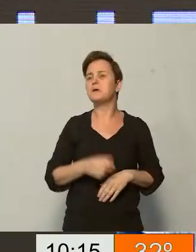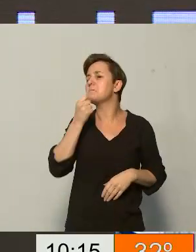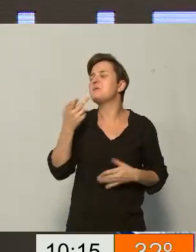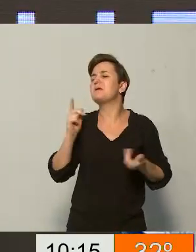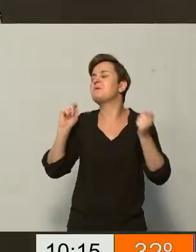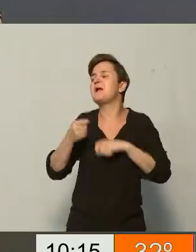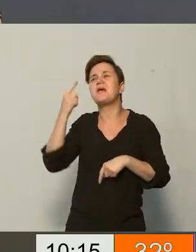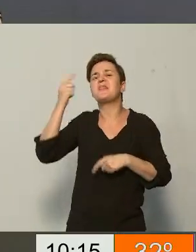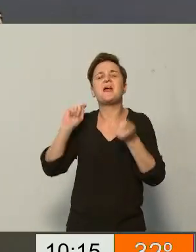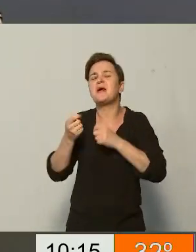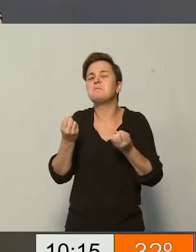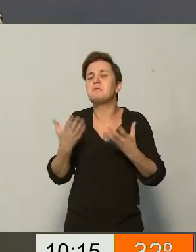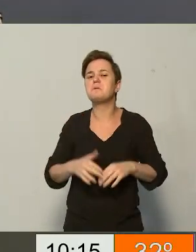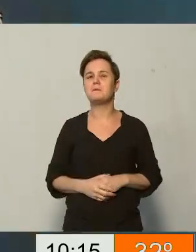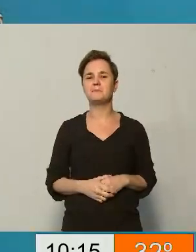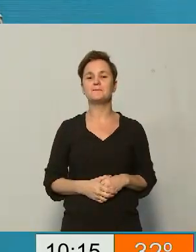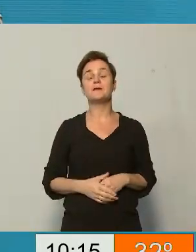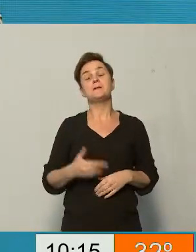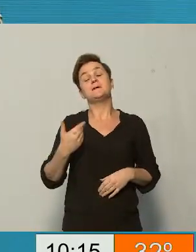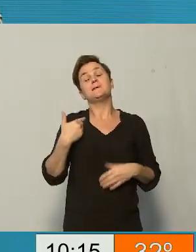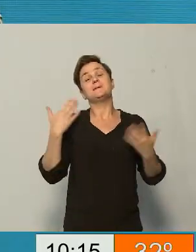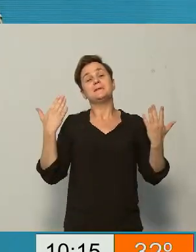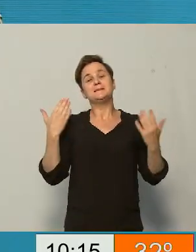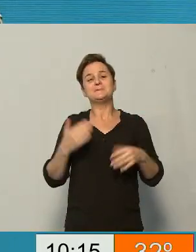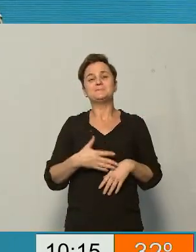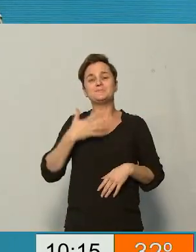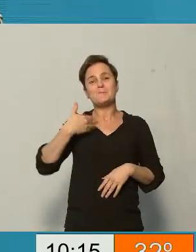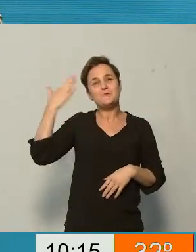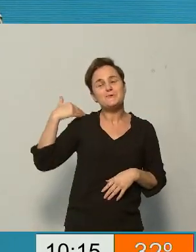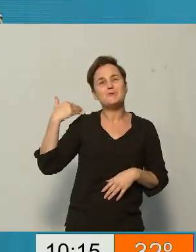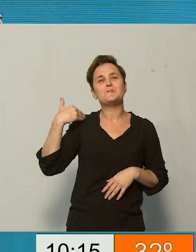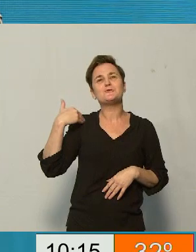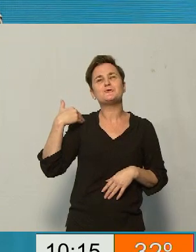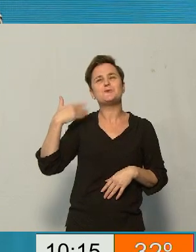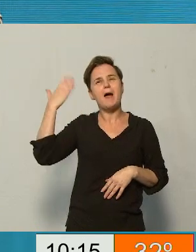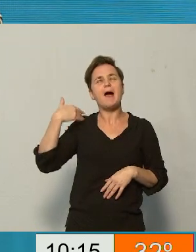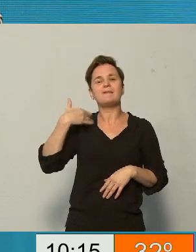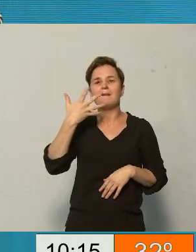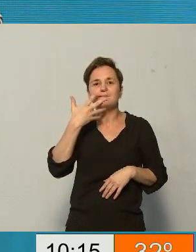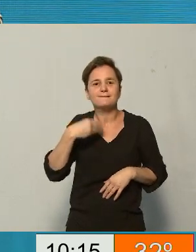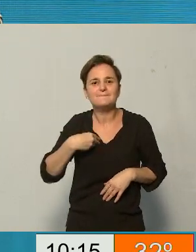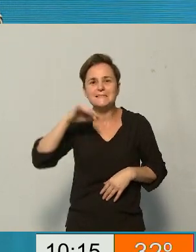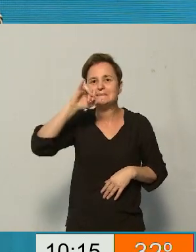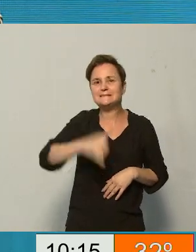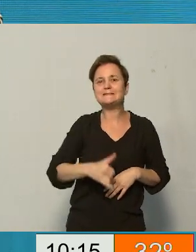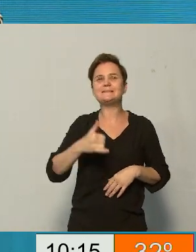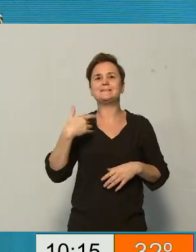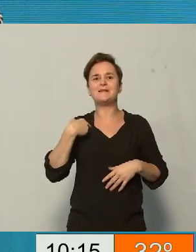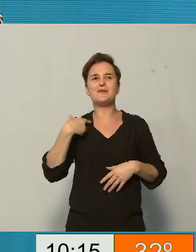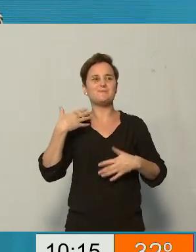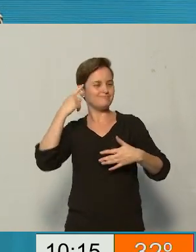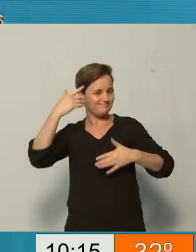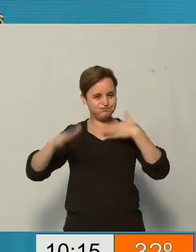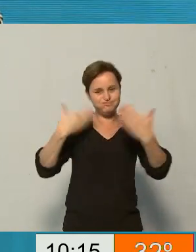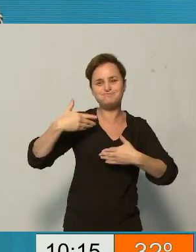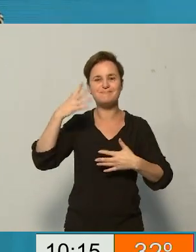¿cuáles? ¿Qué ideas fueron cambiando? Y cuando claramente yo tenía esa vocación de ser un poco el desarrollador,